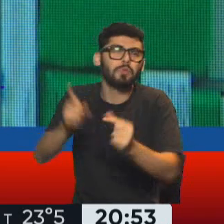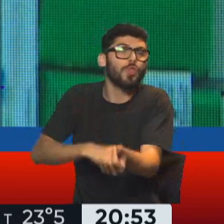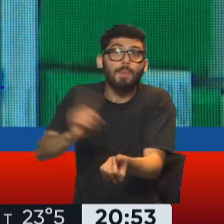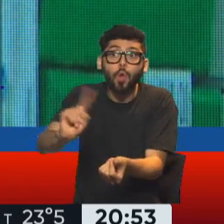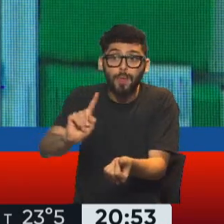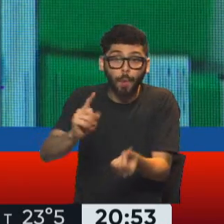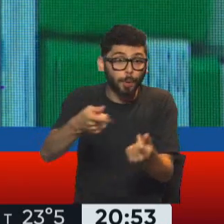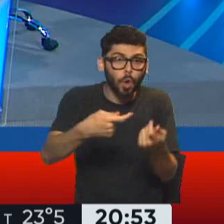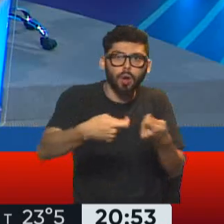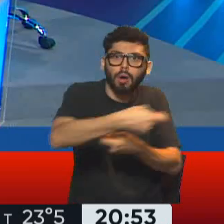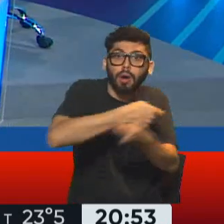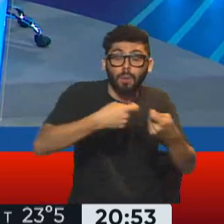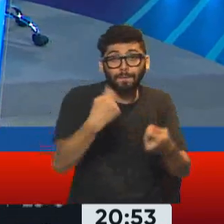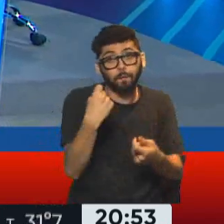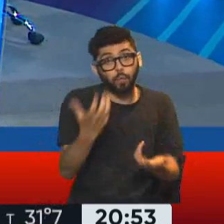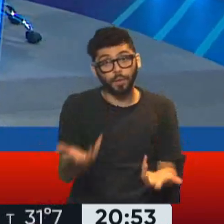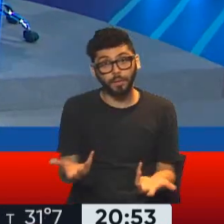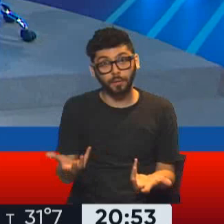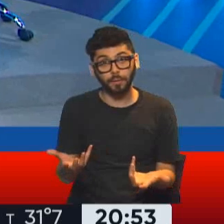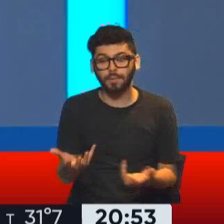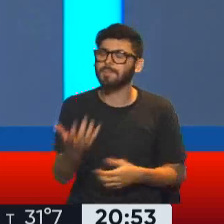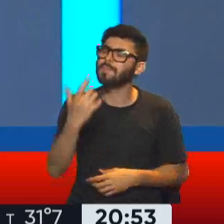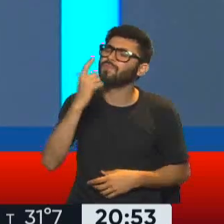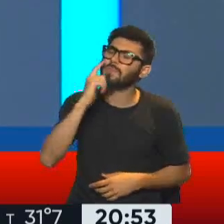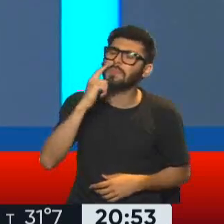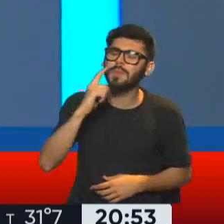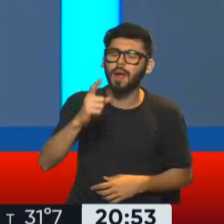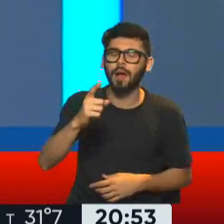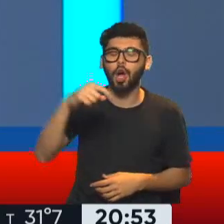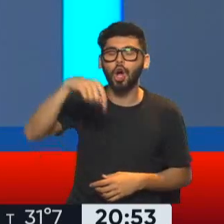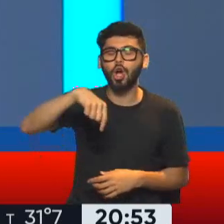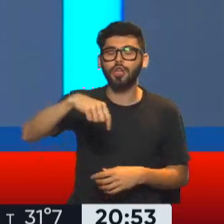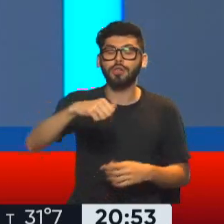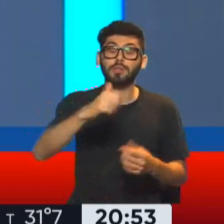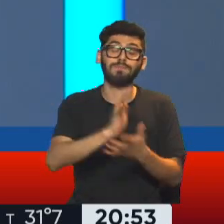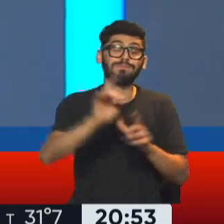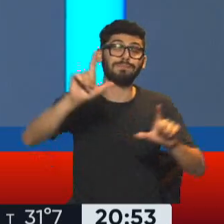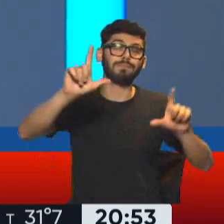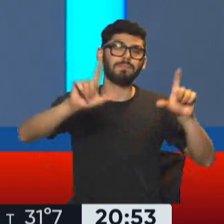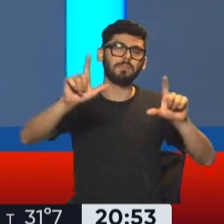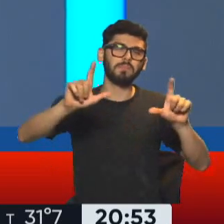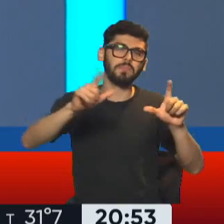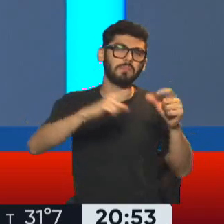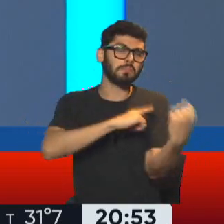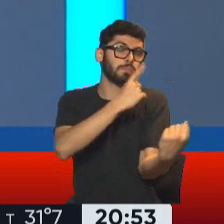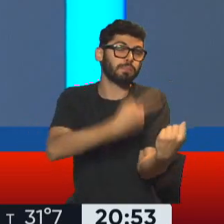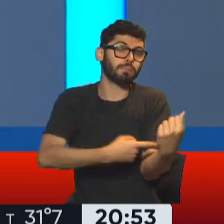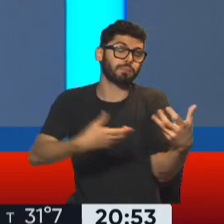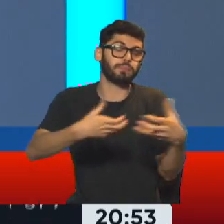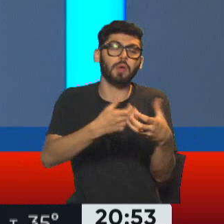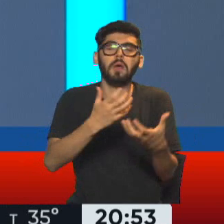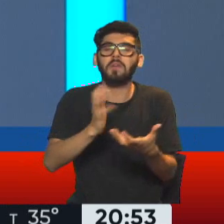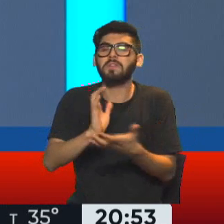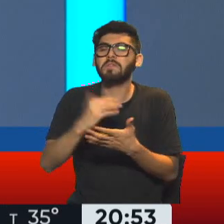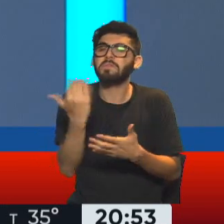nuestro país. Pero fíjate, además, lo que pasaba hoy con los llamados medios hegemónicos, ¿no? Que para mí no son medios hegemónicos, pero así se les